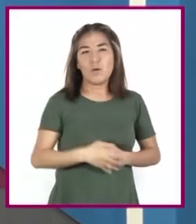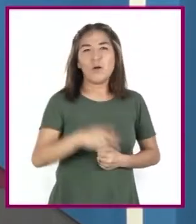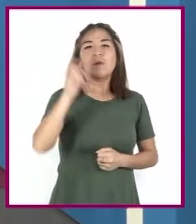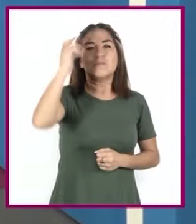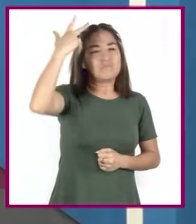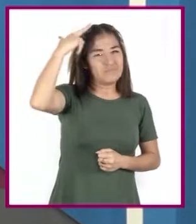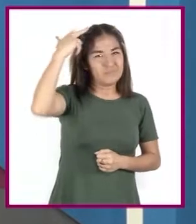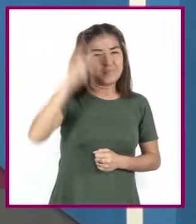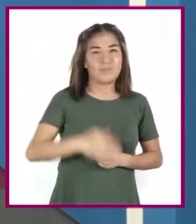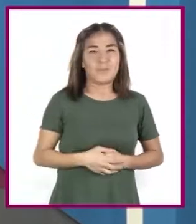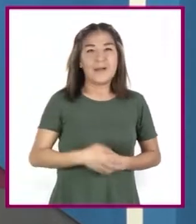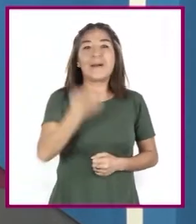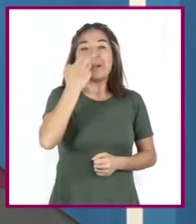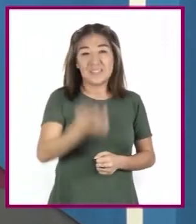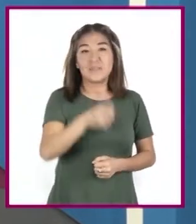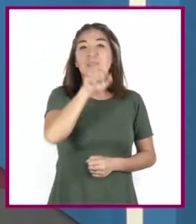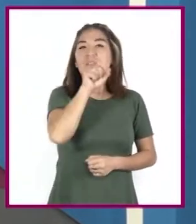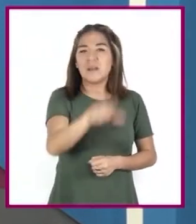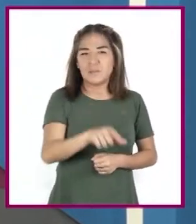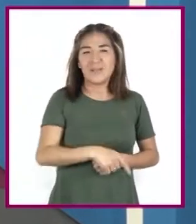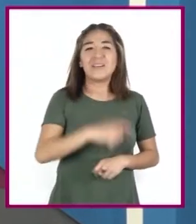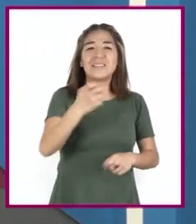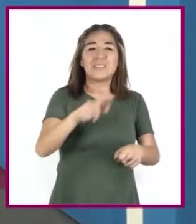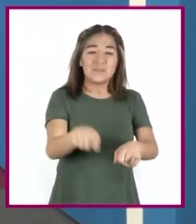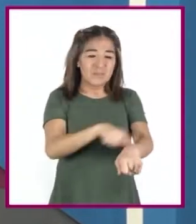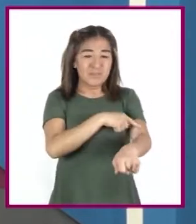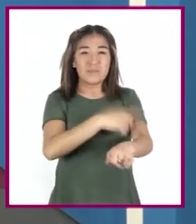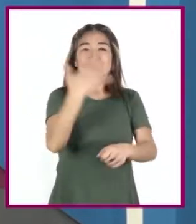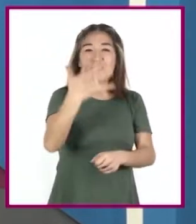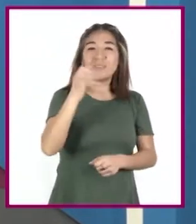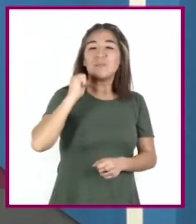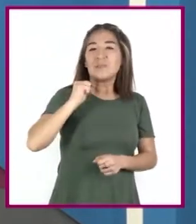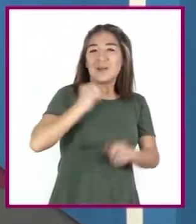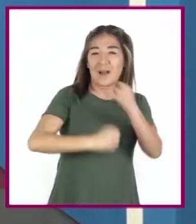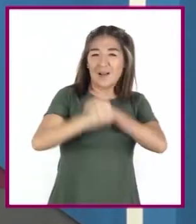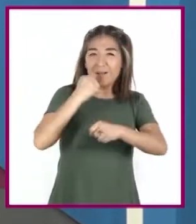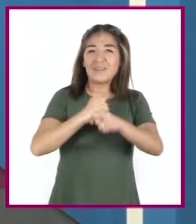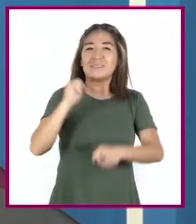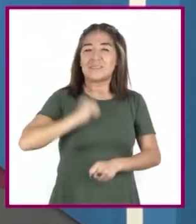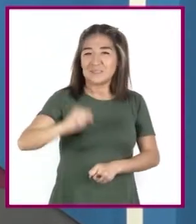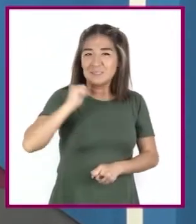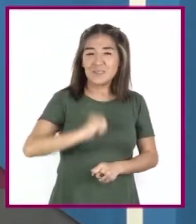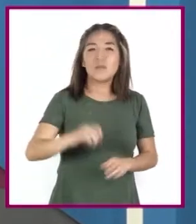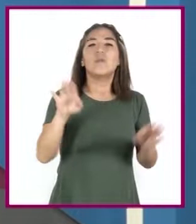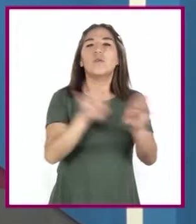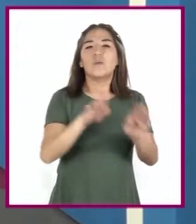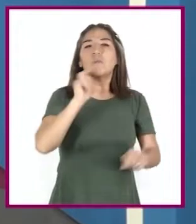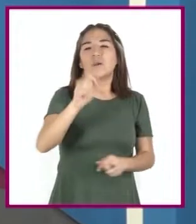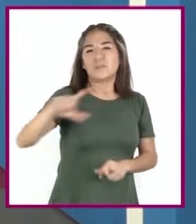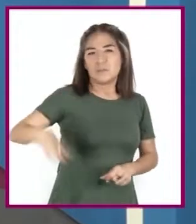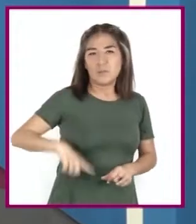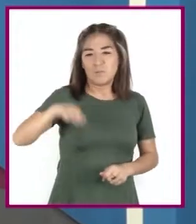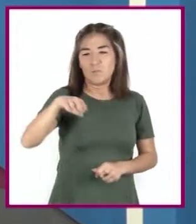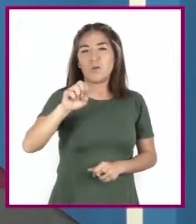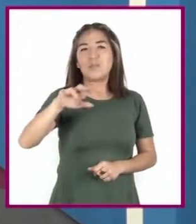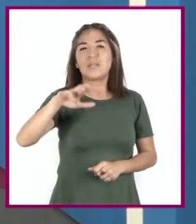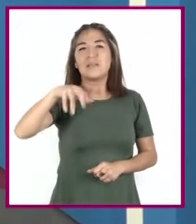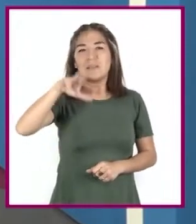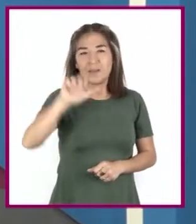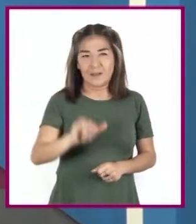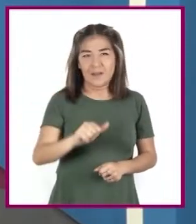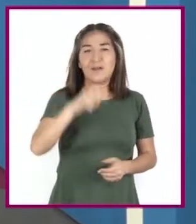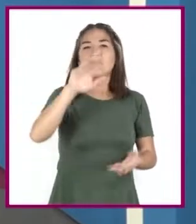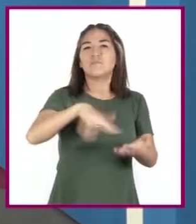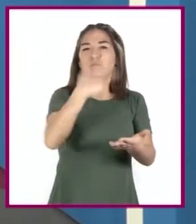Porfiriato. Sin embargo, a lo largo de 5 décadas encontramos varios tipos de gobierno: monarquía,